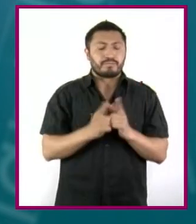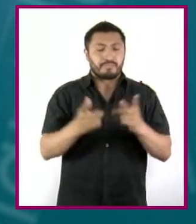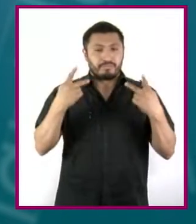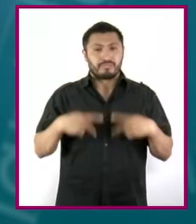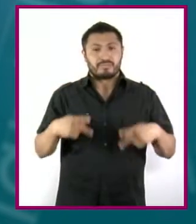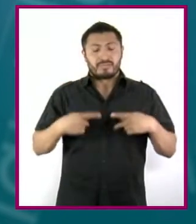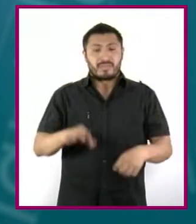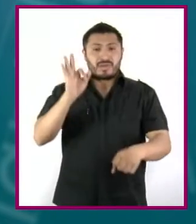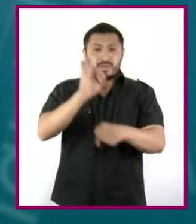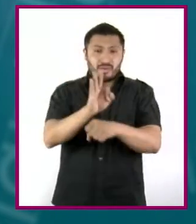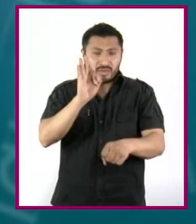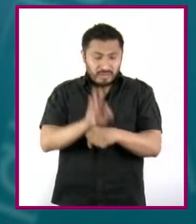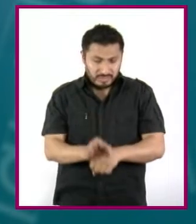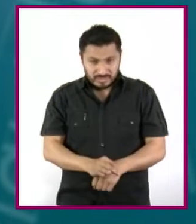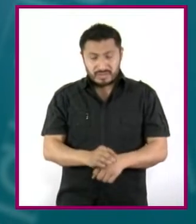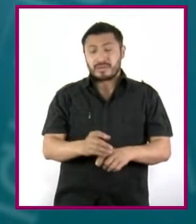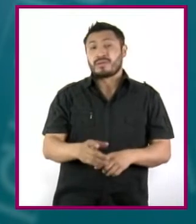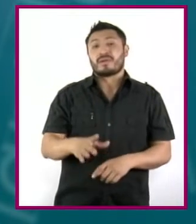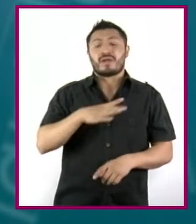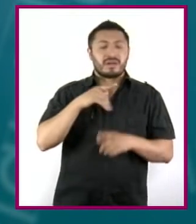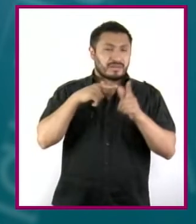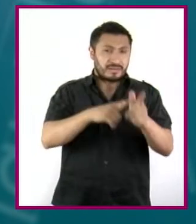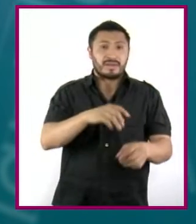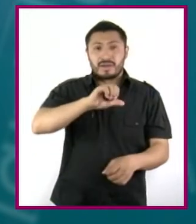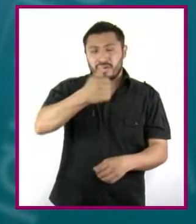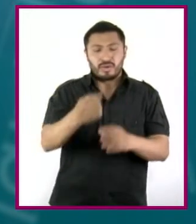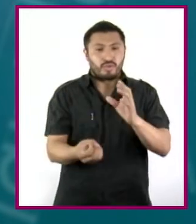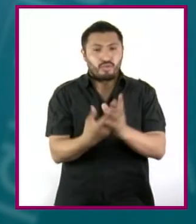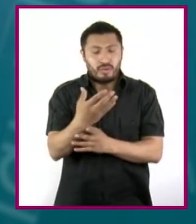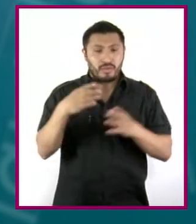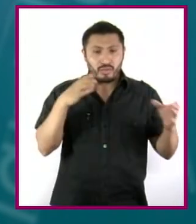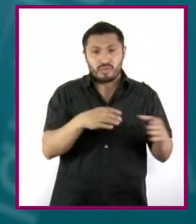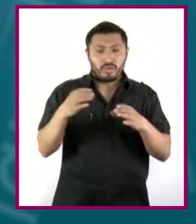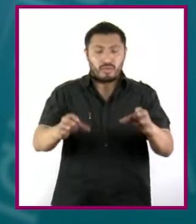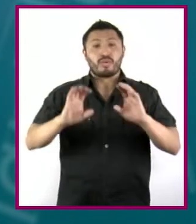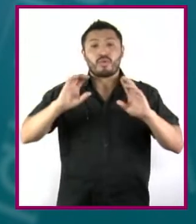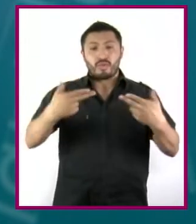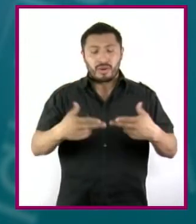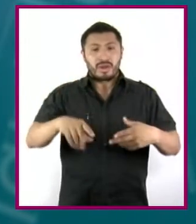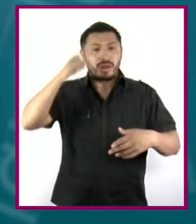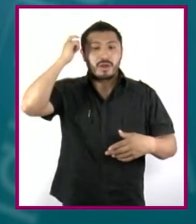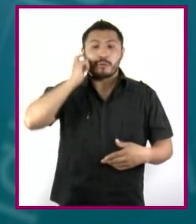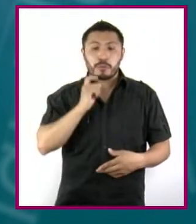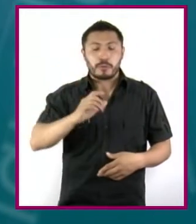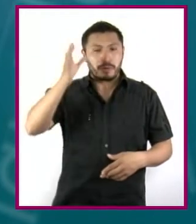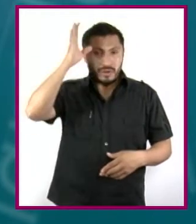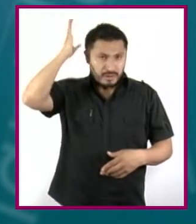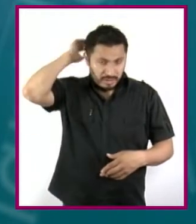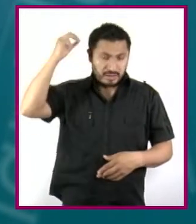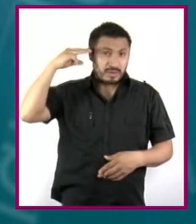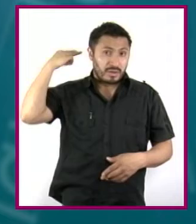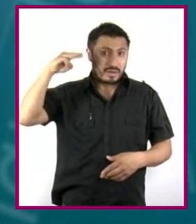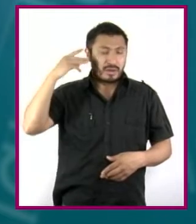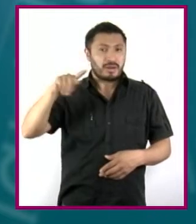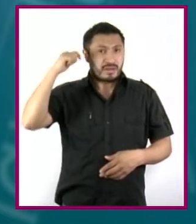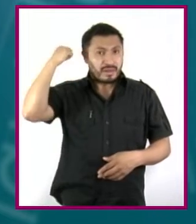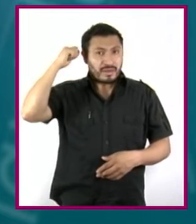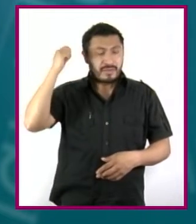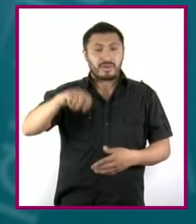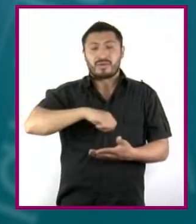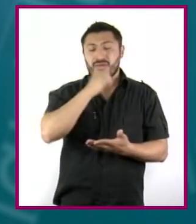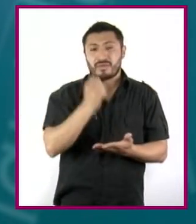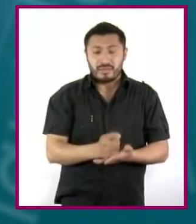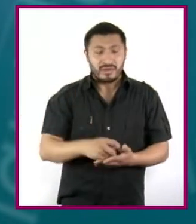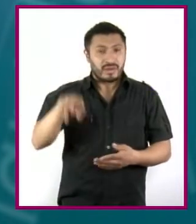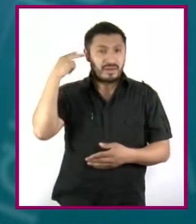de autoprotección se mantienen y otros surgen en comunidades de Chiapas, Guerrero, Morelos, Michoacán, Tabasco,